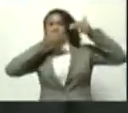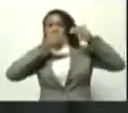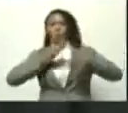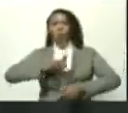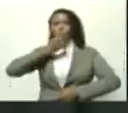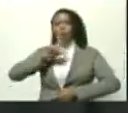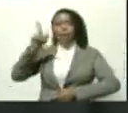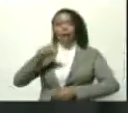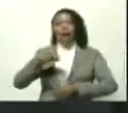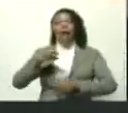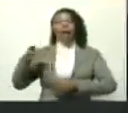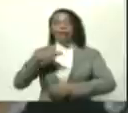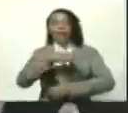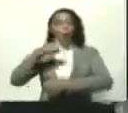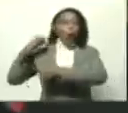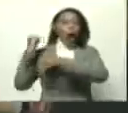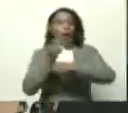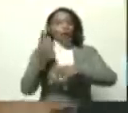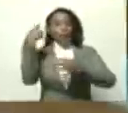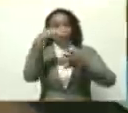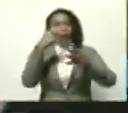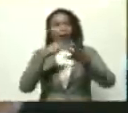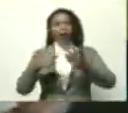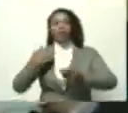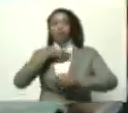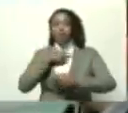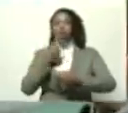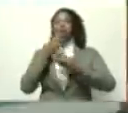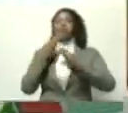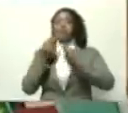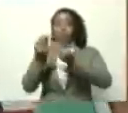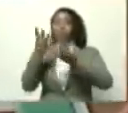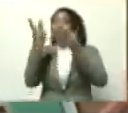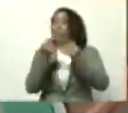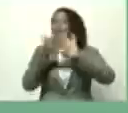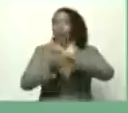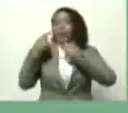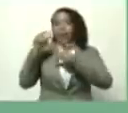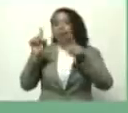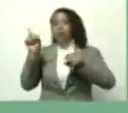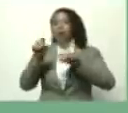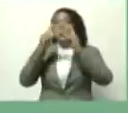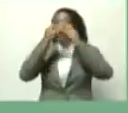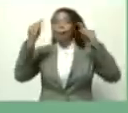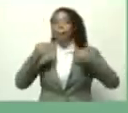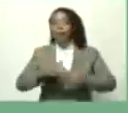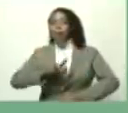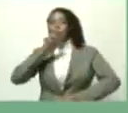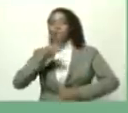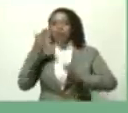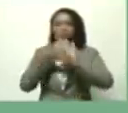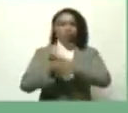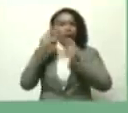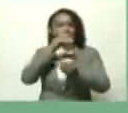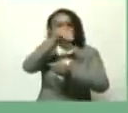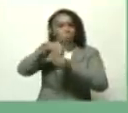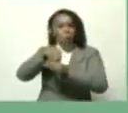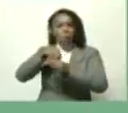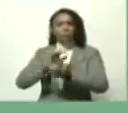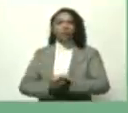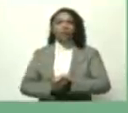en Riohacha, en Santa Marta, en Maicao. Dimos las coordenadas geográficas de esos campamentos terroristas.